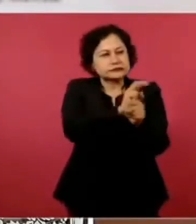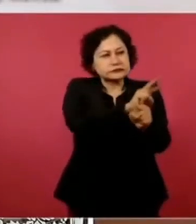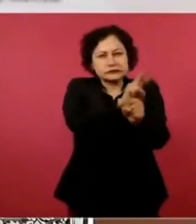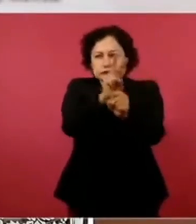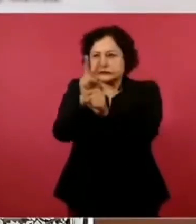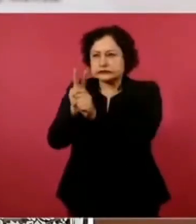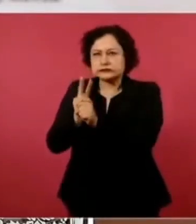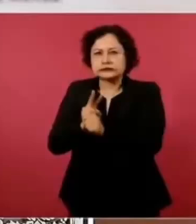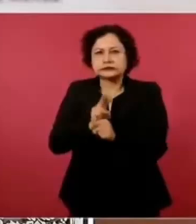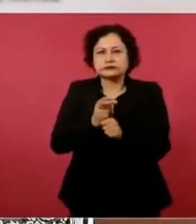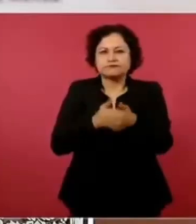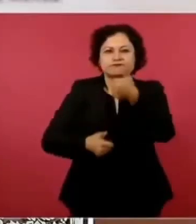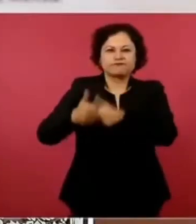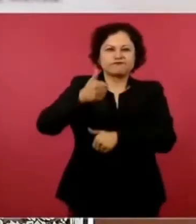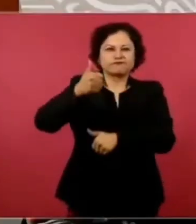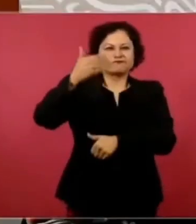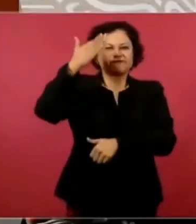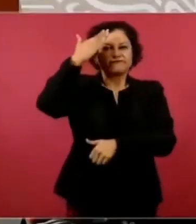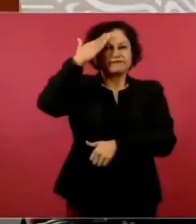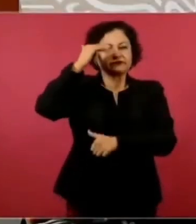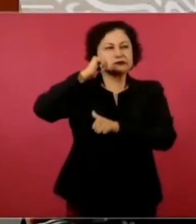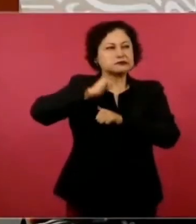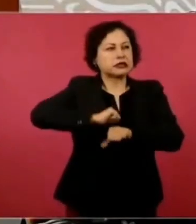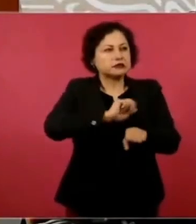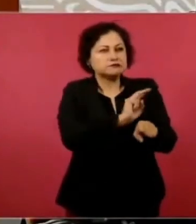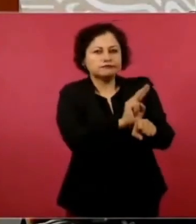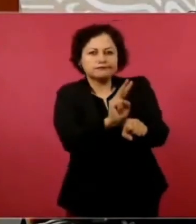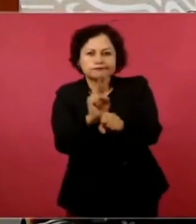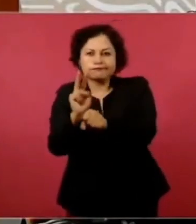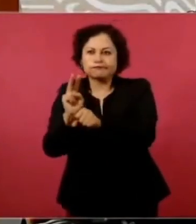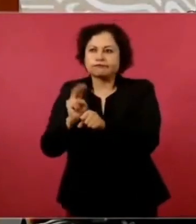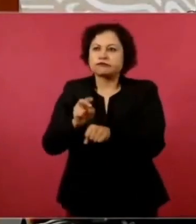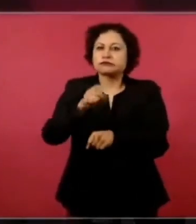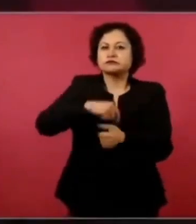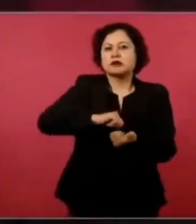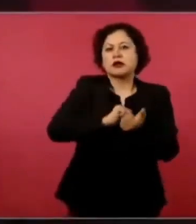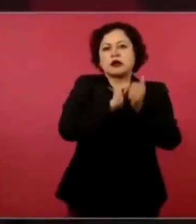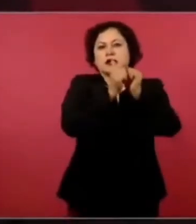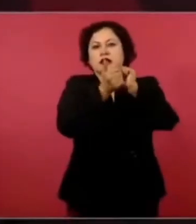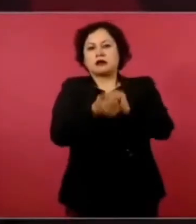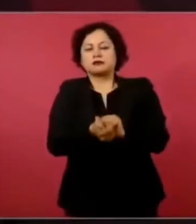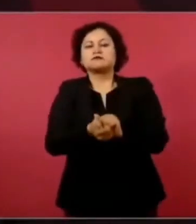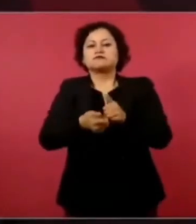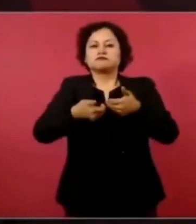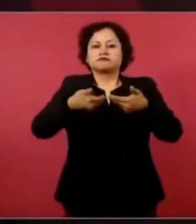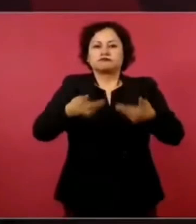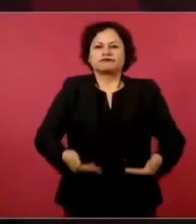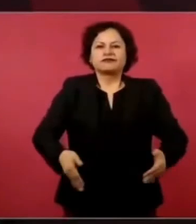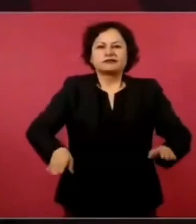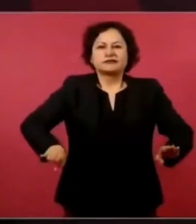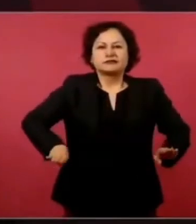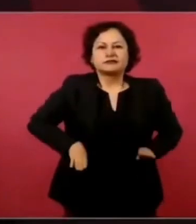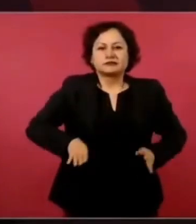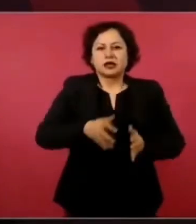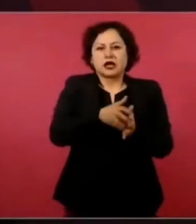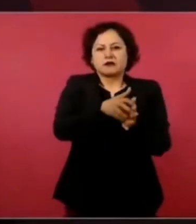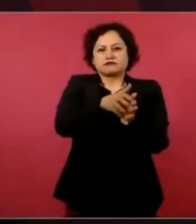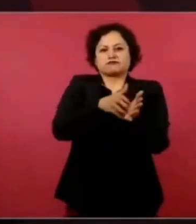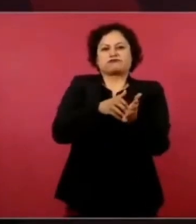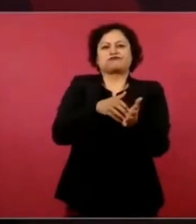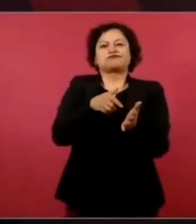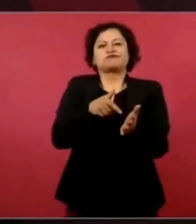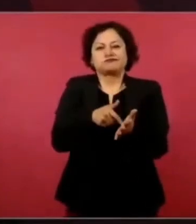vigilancia permanente, sistemática, la manera de ser, la austeridad. La austeridad es una variante de la corrupción. La